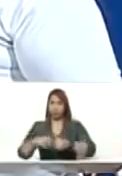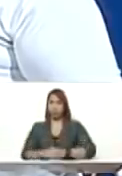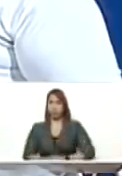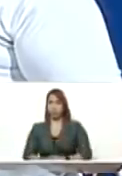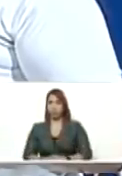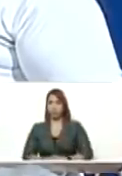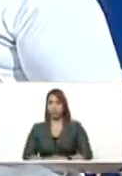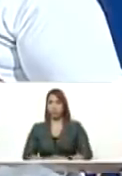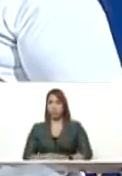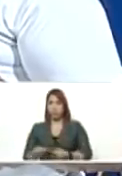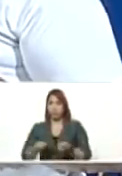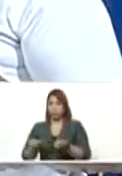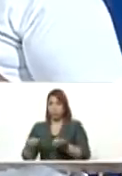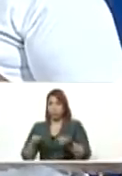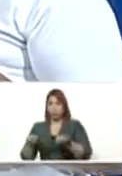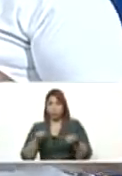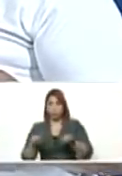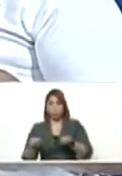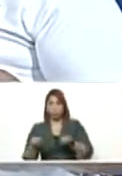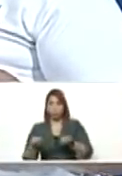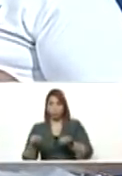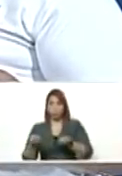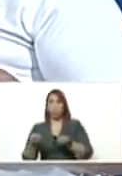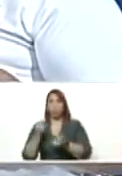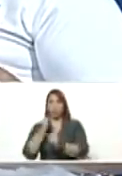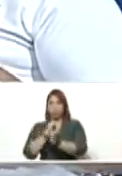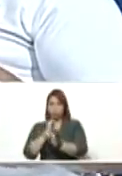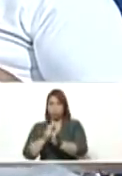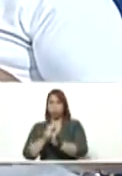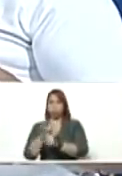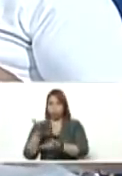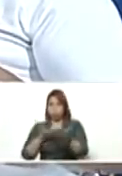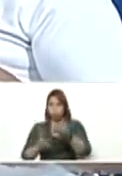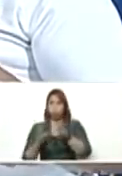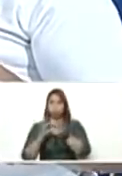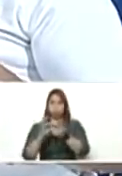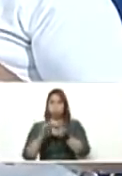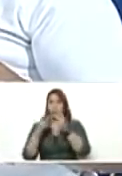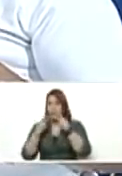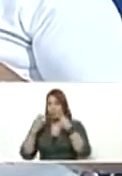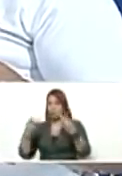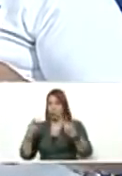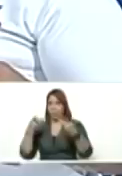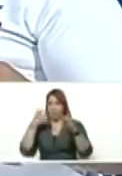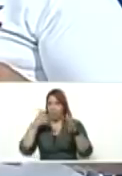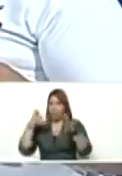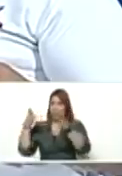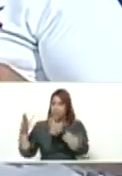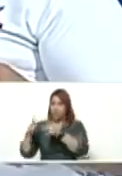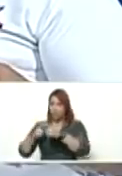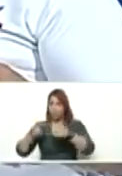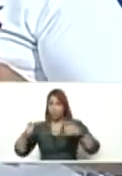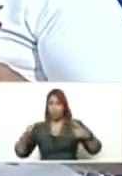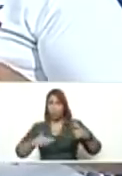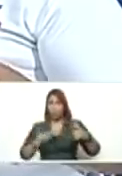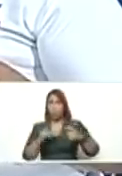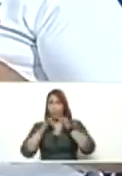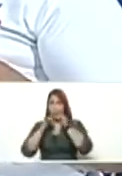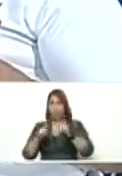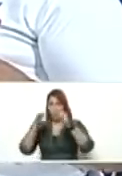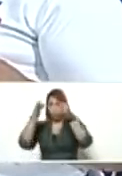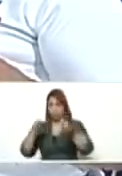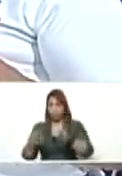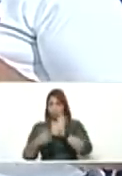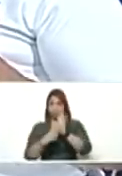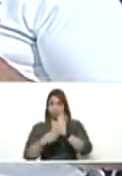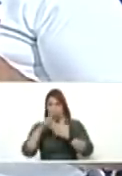manejo e instrumentación de las redes sociales para la articulación, difusión, formación, expansión y puedan llegar la información veraz, objetiva